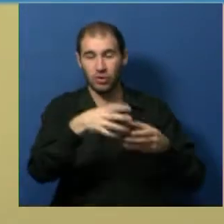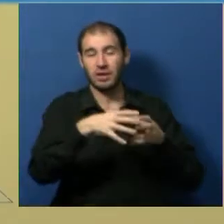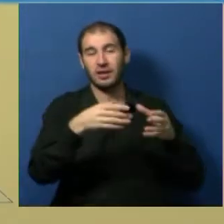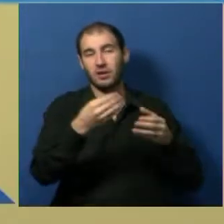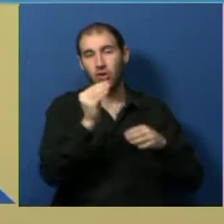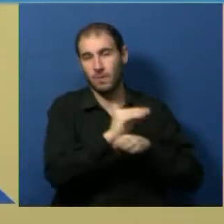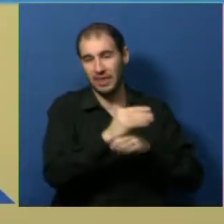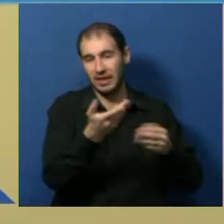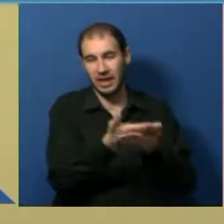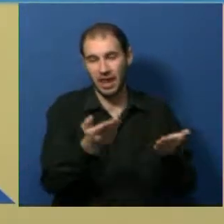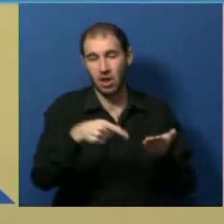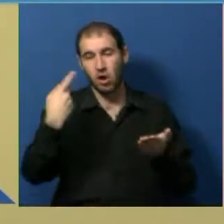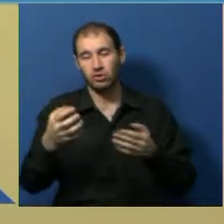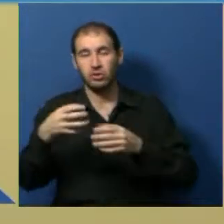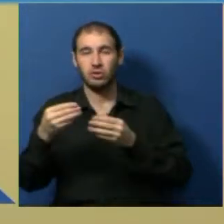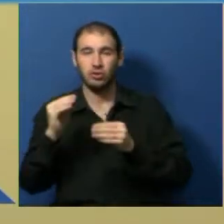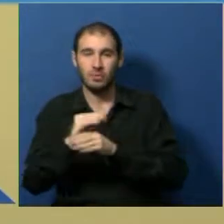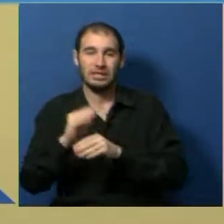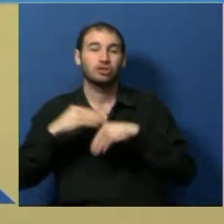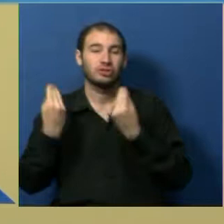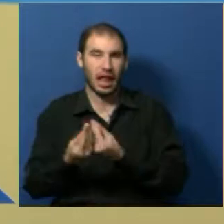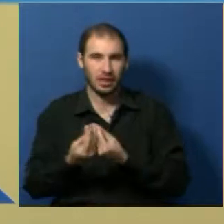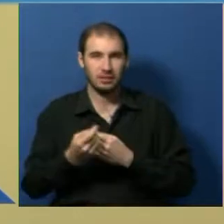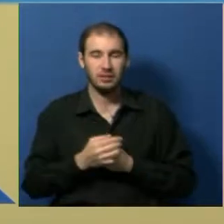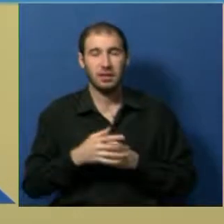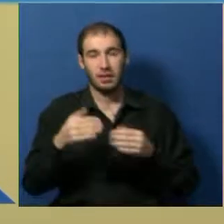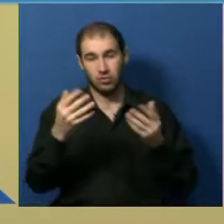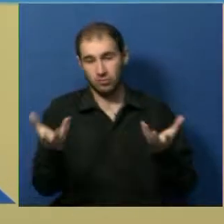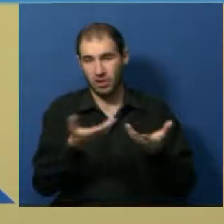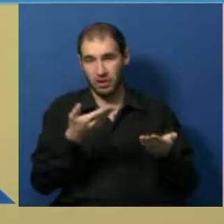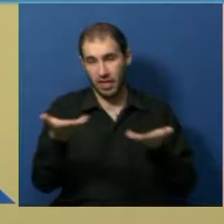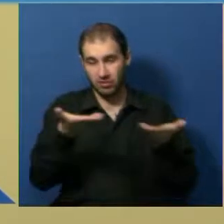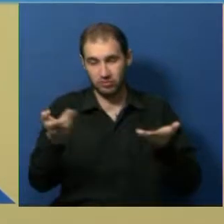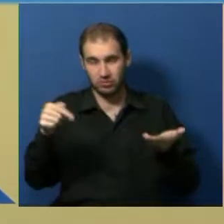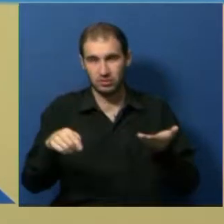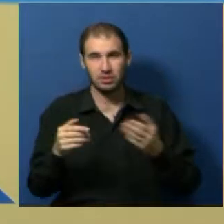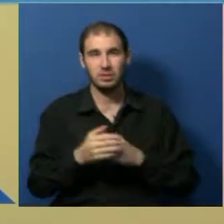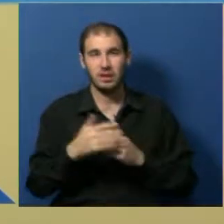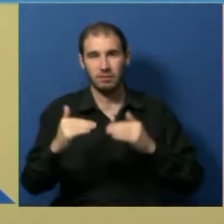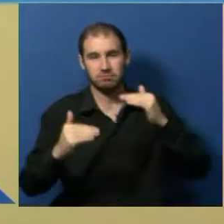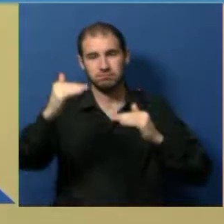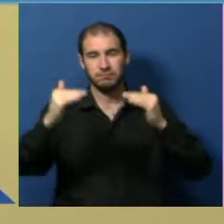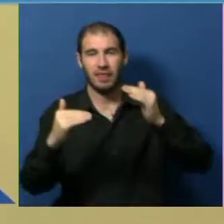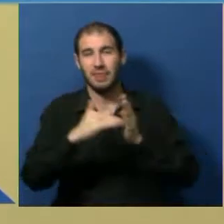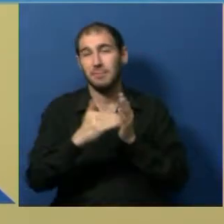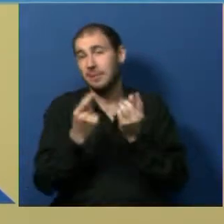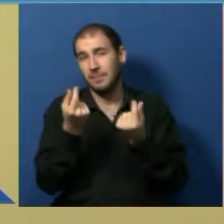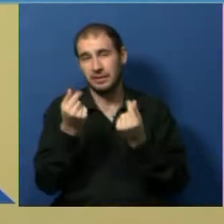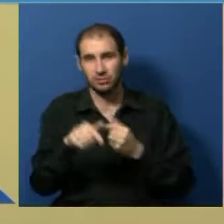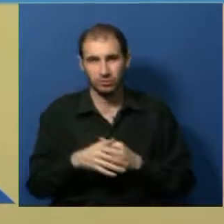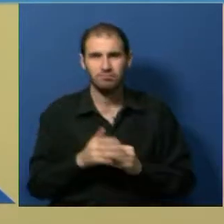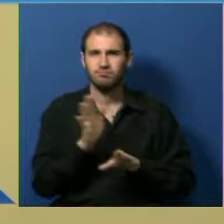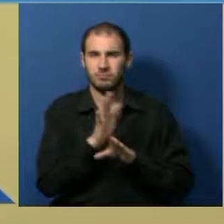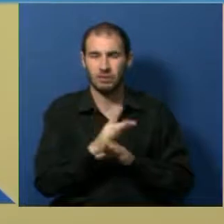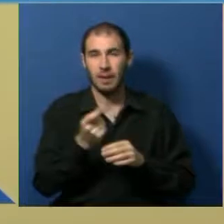básica de alimentos y otra es la canasta básica total. Y estas dos líneas, estas dos canastas, se van moviendo en función de los precios. Por lo